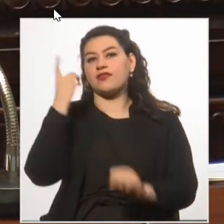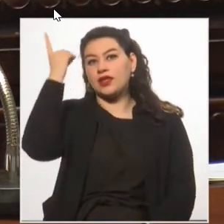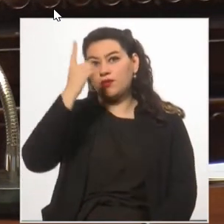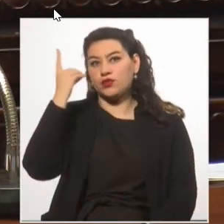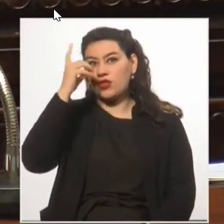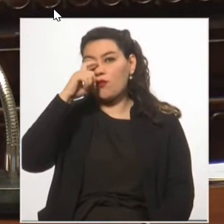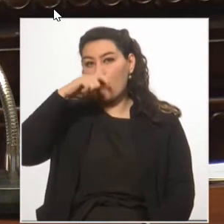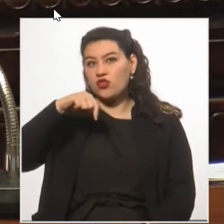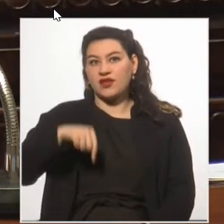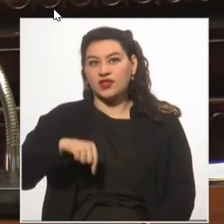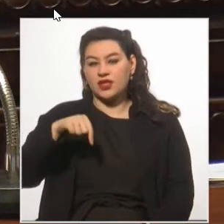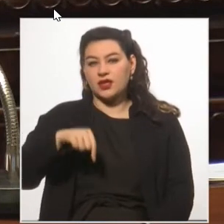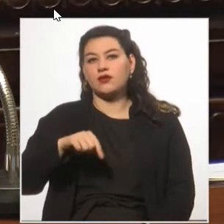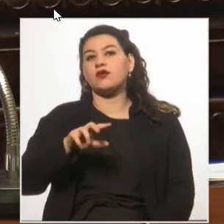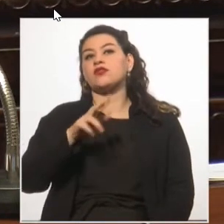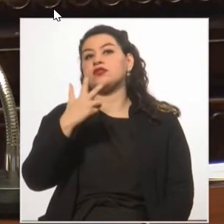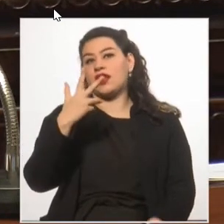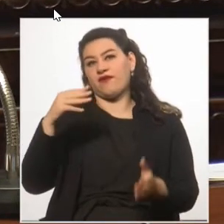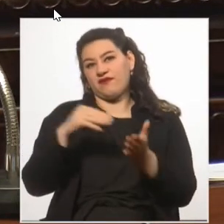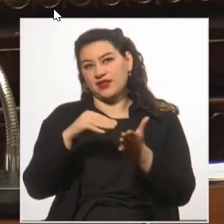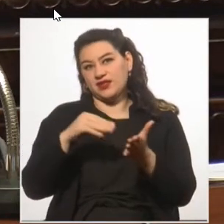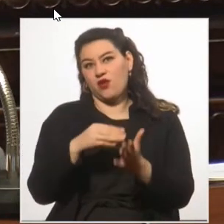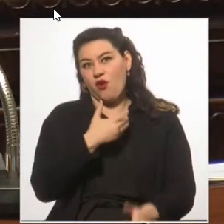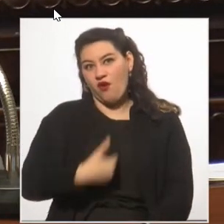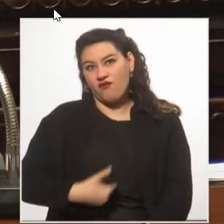diputado por Montevideo por 3 períodos.